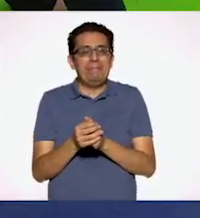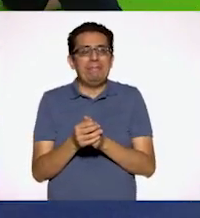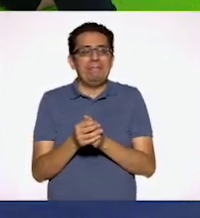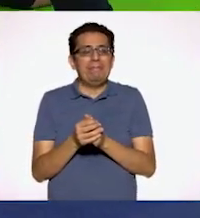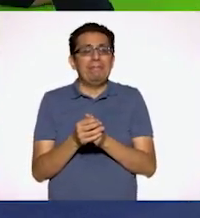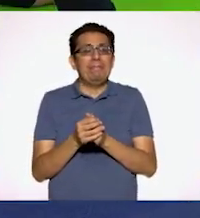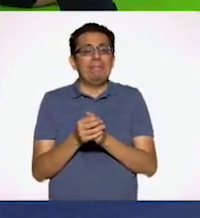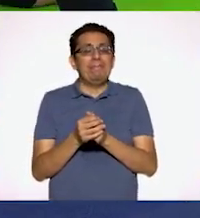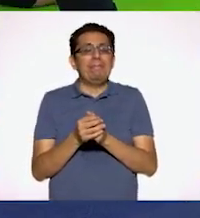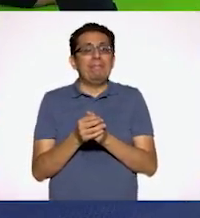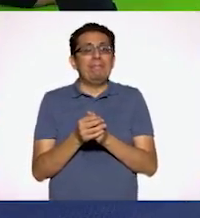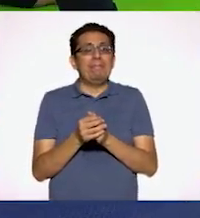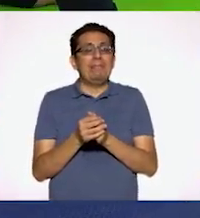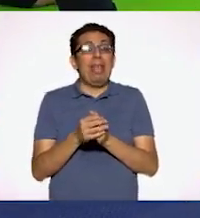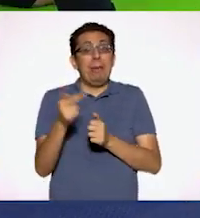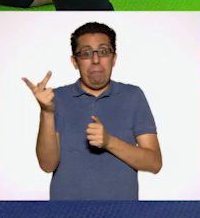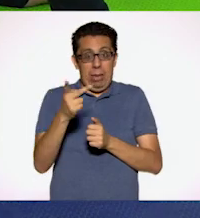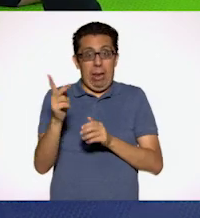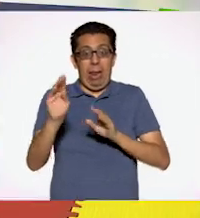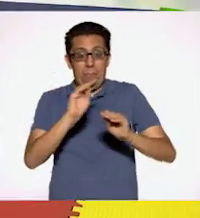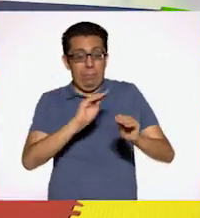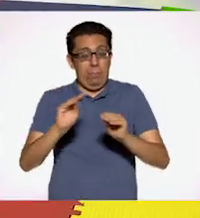Mueve tus piernas.